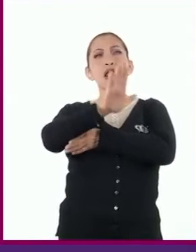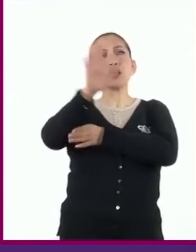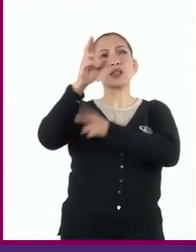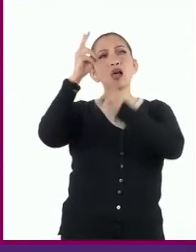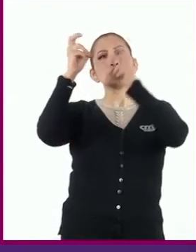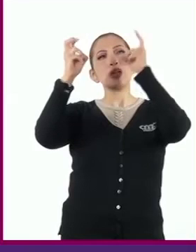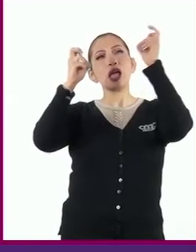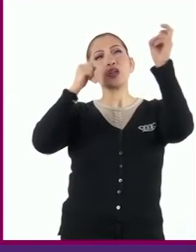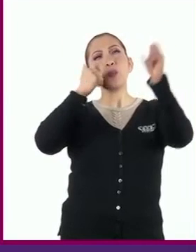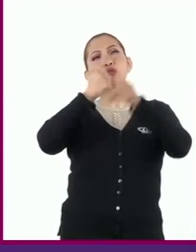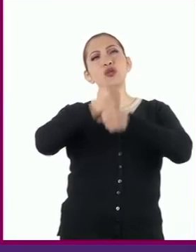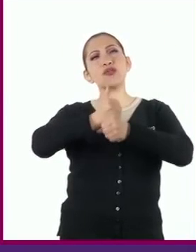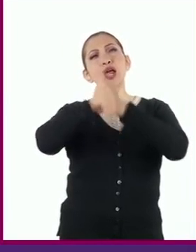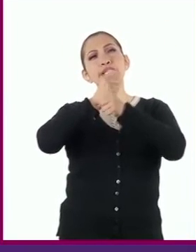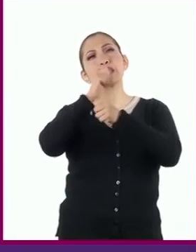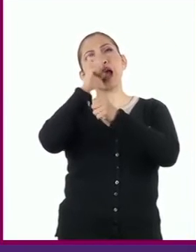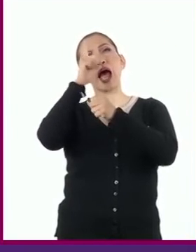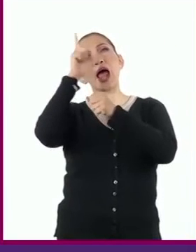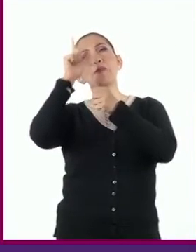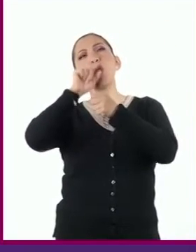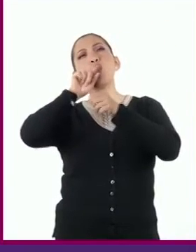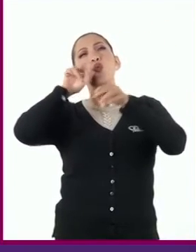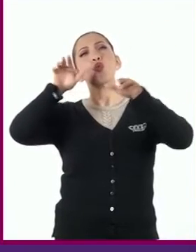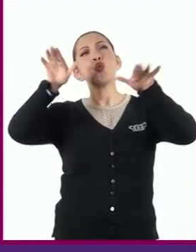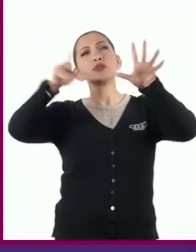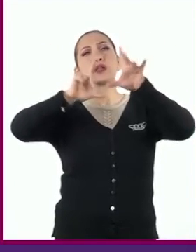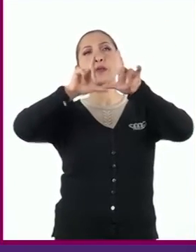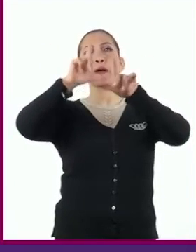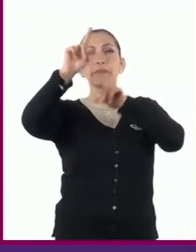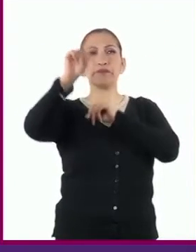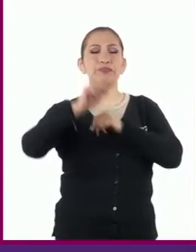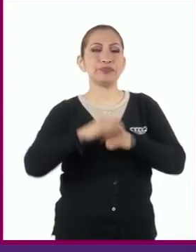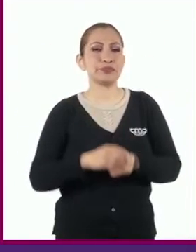sueño la agonía y el alma un ave que remonta el vuelo.